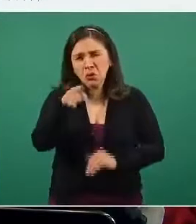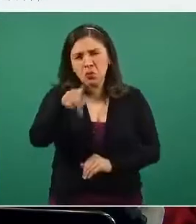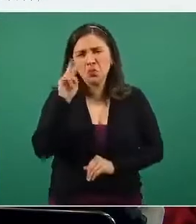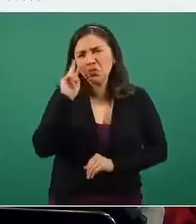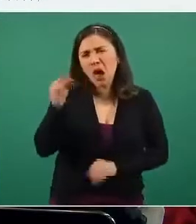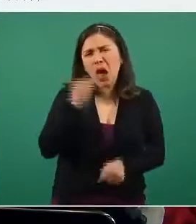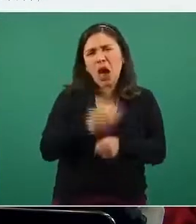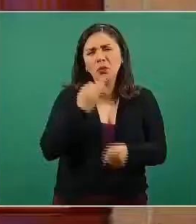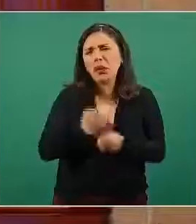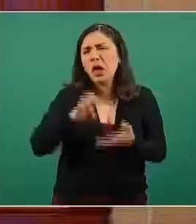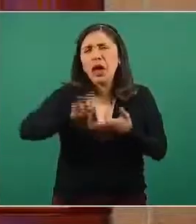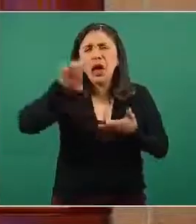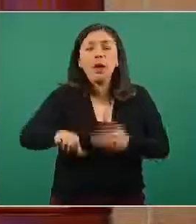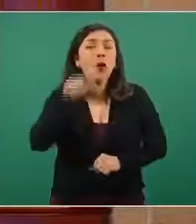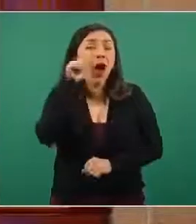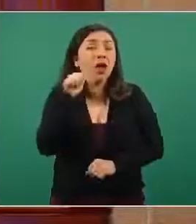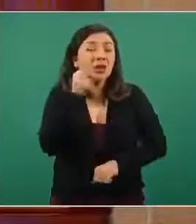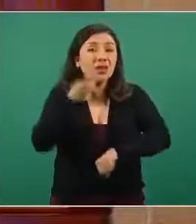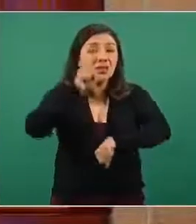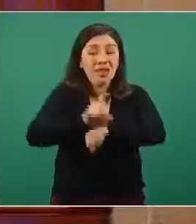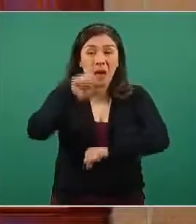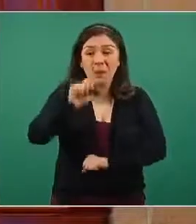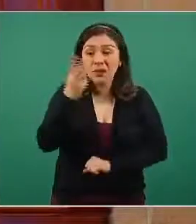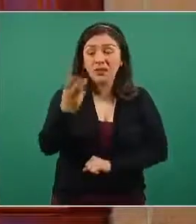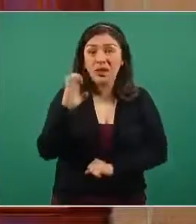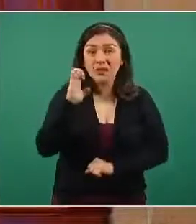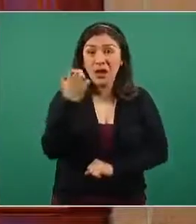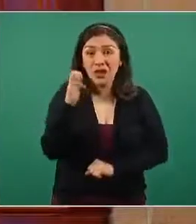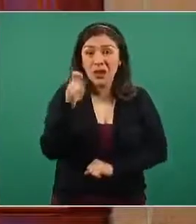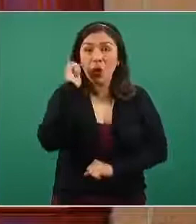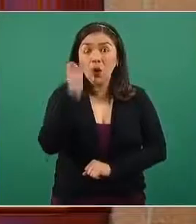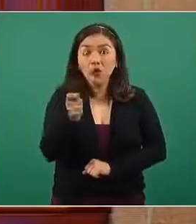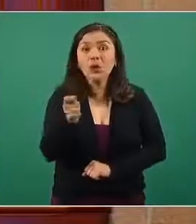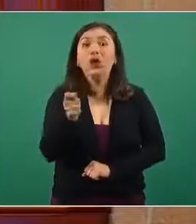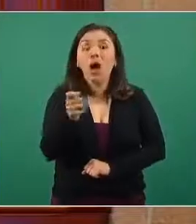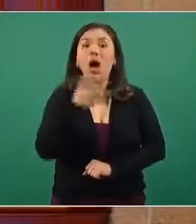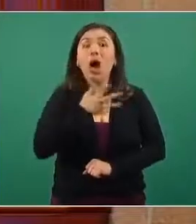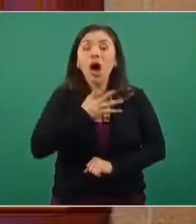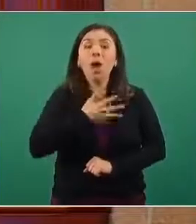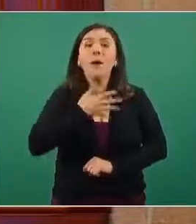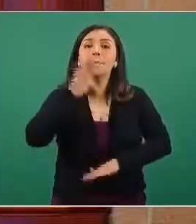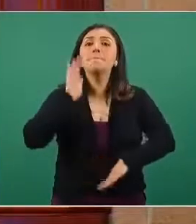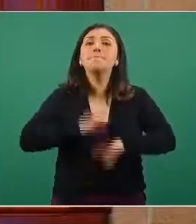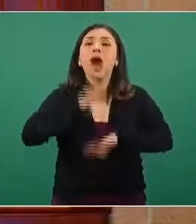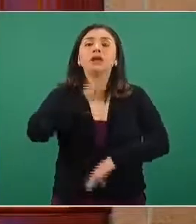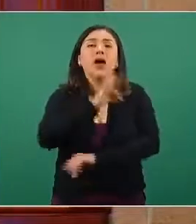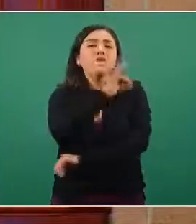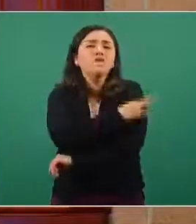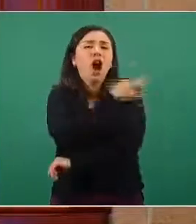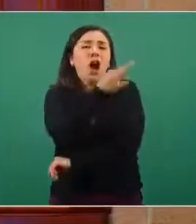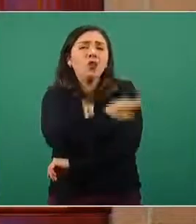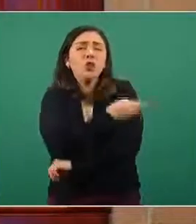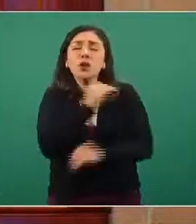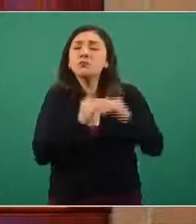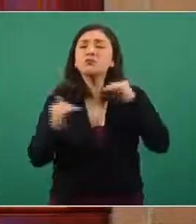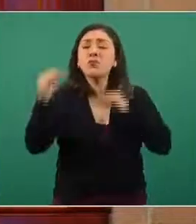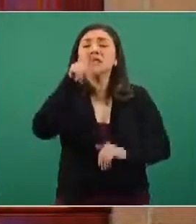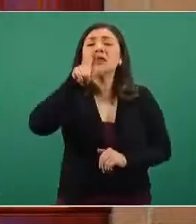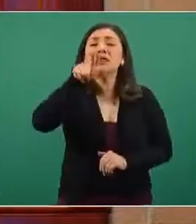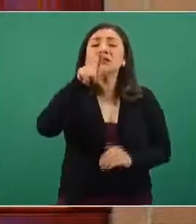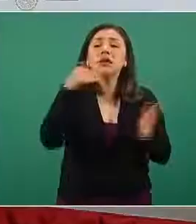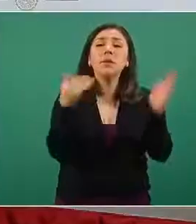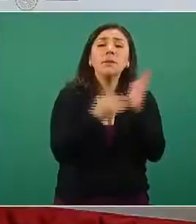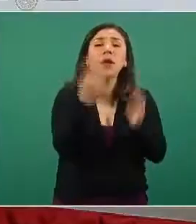podemos ver, por ejemplo, para el día de ayer, 23 de enero, que se incrementa el número de dosis aplicadas a